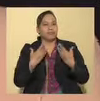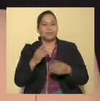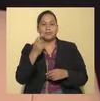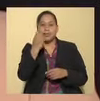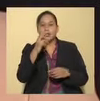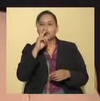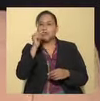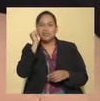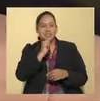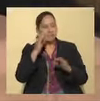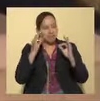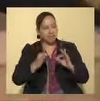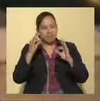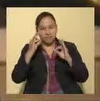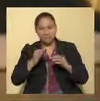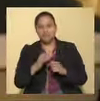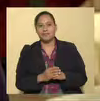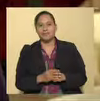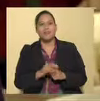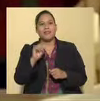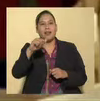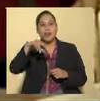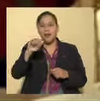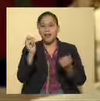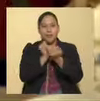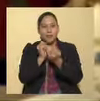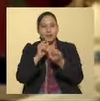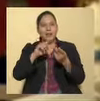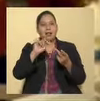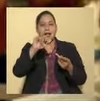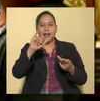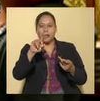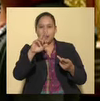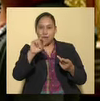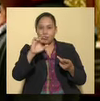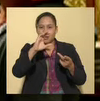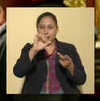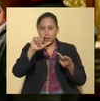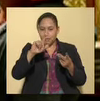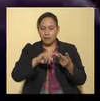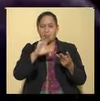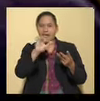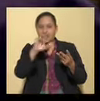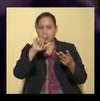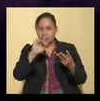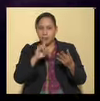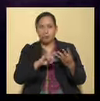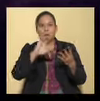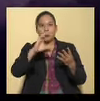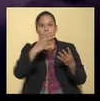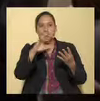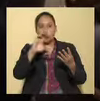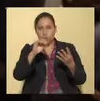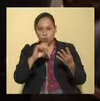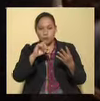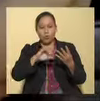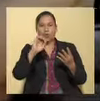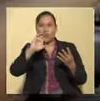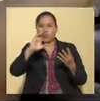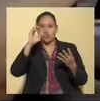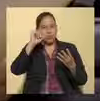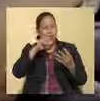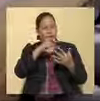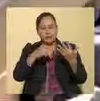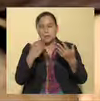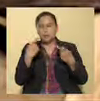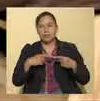tener lo mejor de lo mejor. Está Ana de la Reguera, está Alejandro Calva, Carlitos Corona, Chucho Ochoa, un